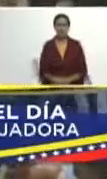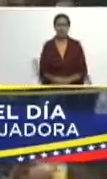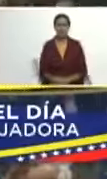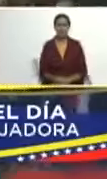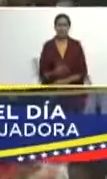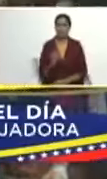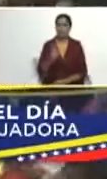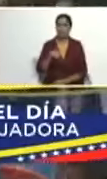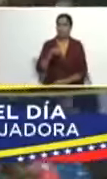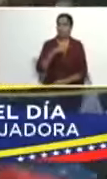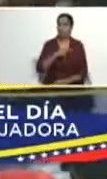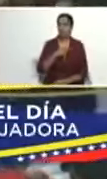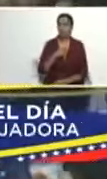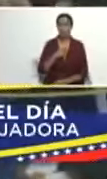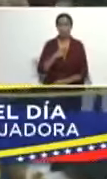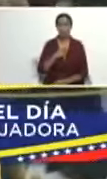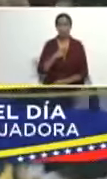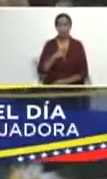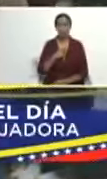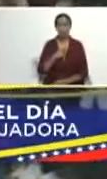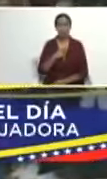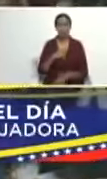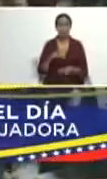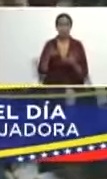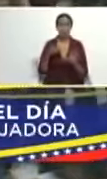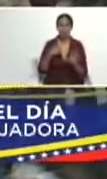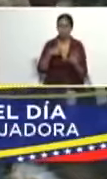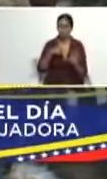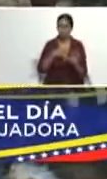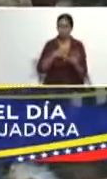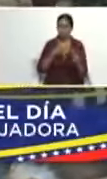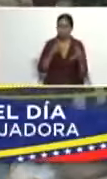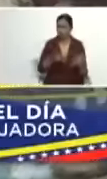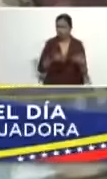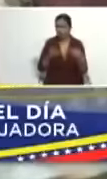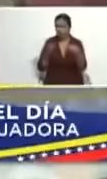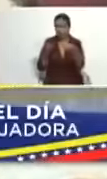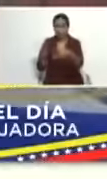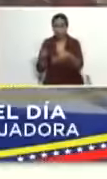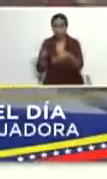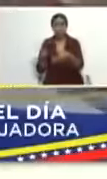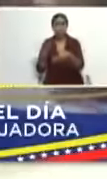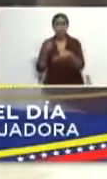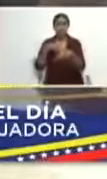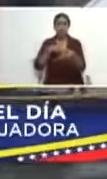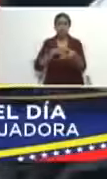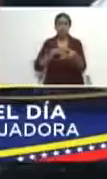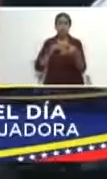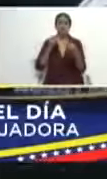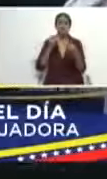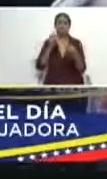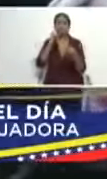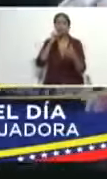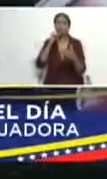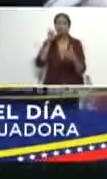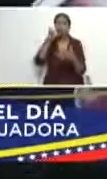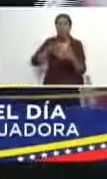Nosotros no vamos a entregar lo que hemos logrado con sacrificio.